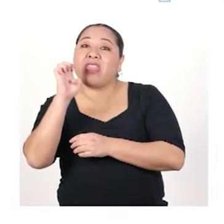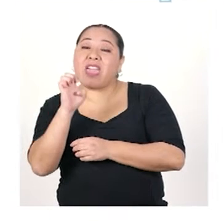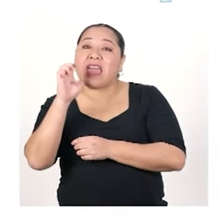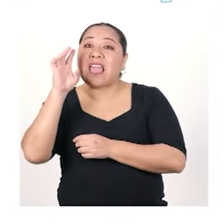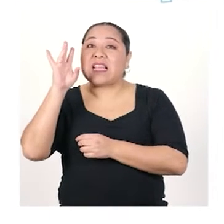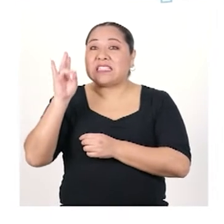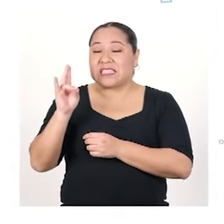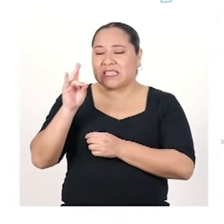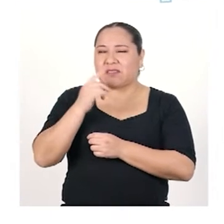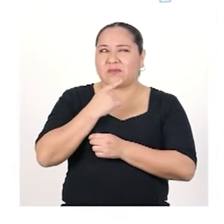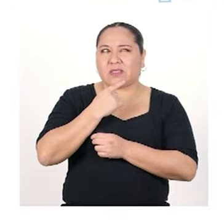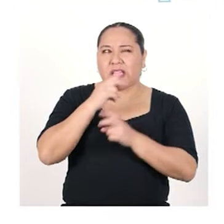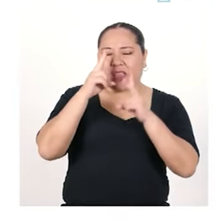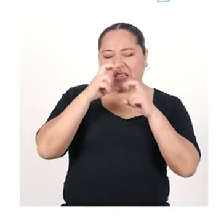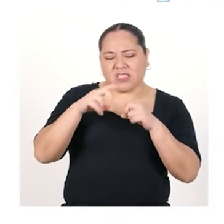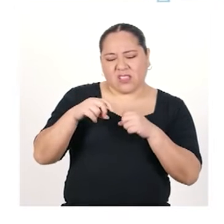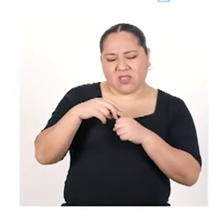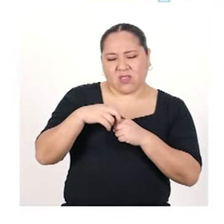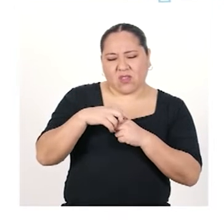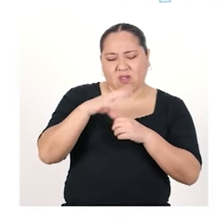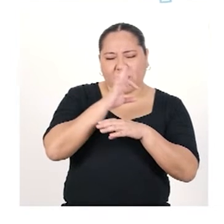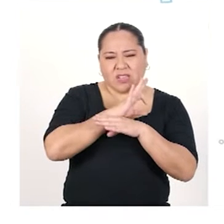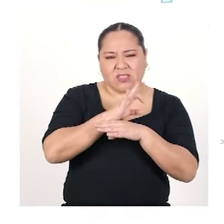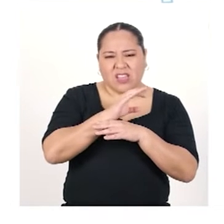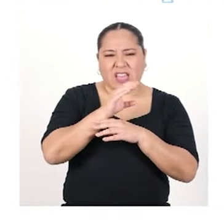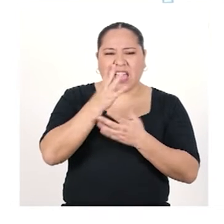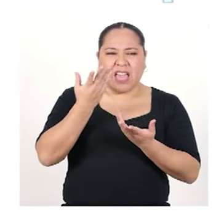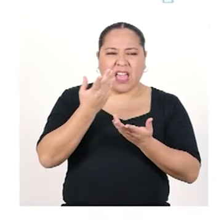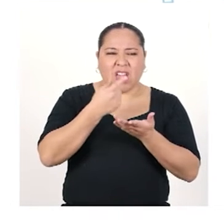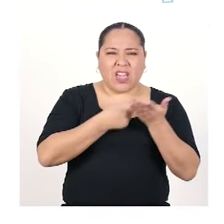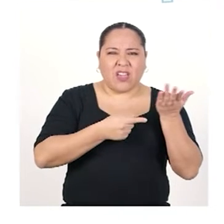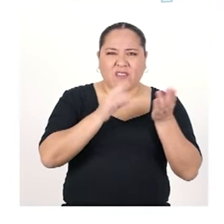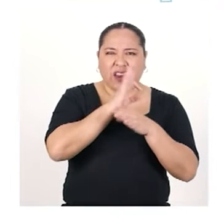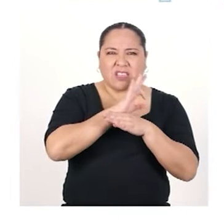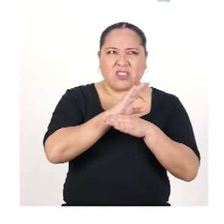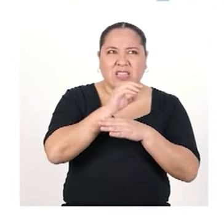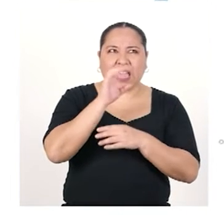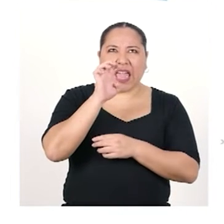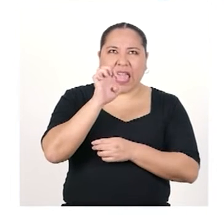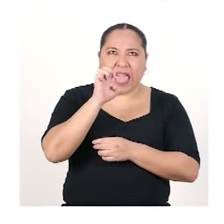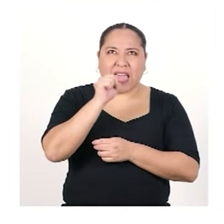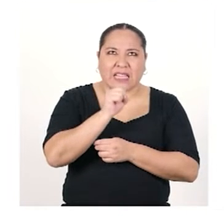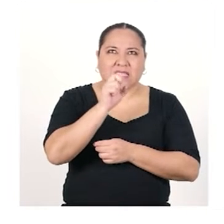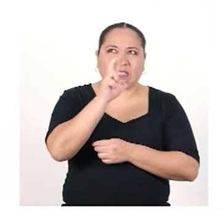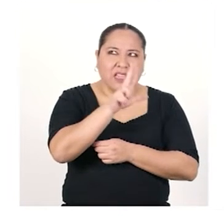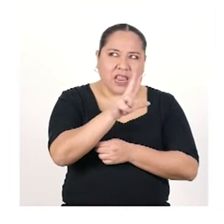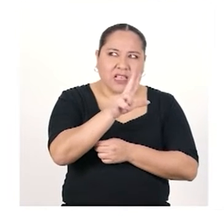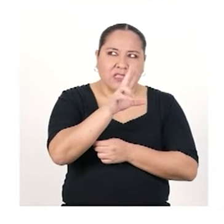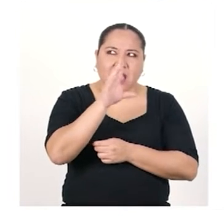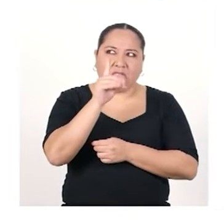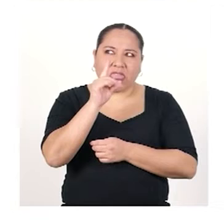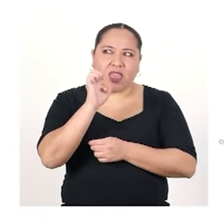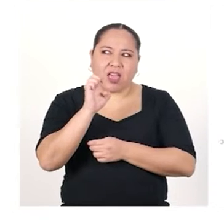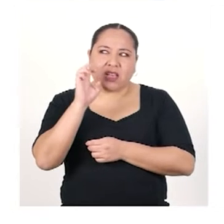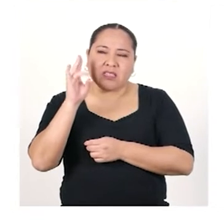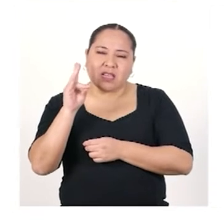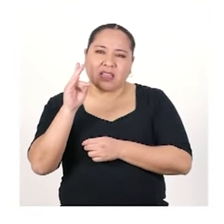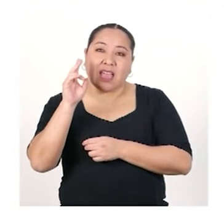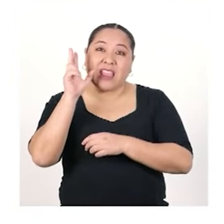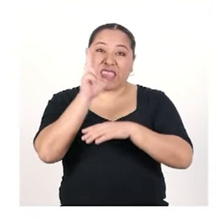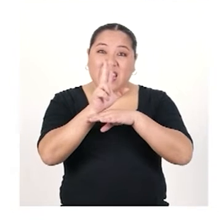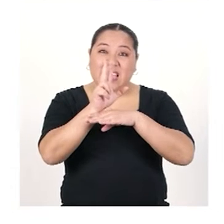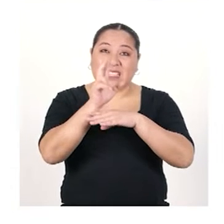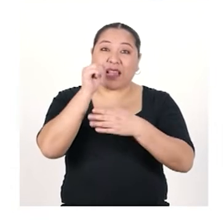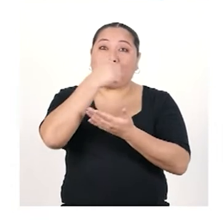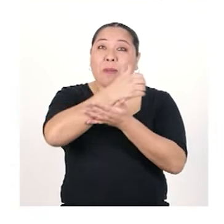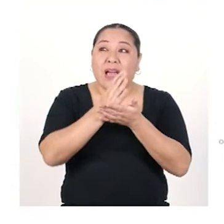¿qué fracción es 3 de 7? Me puedo dar cuenta de que 3 representa la